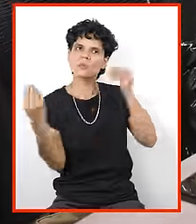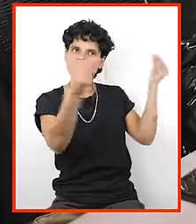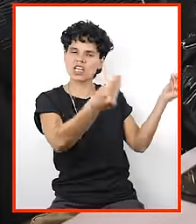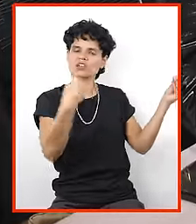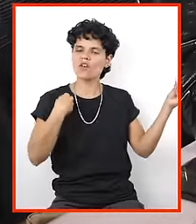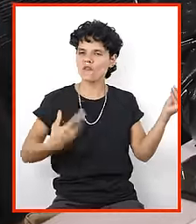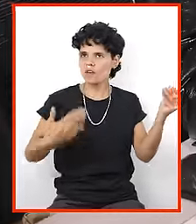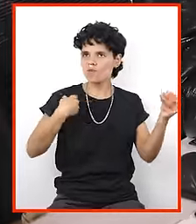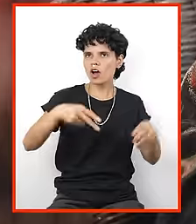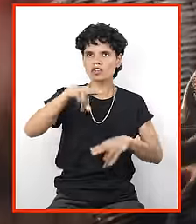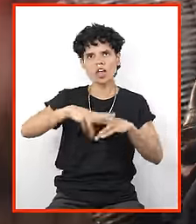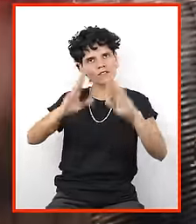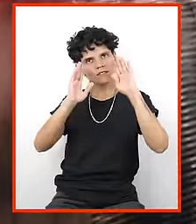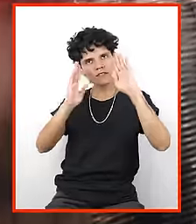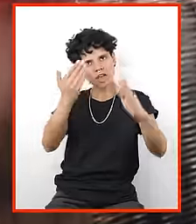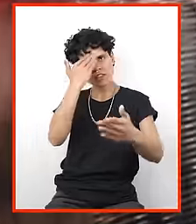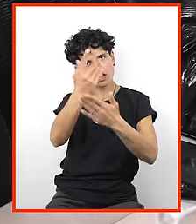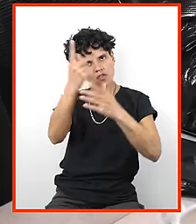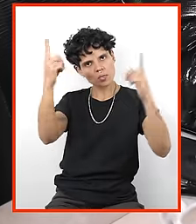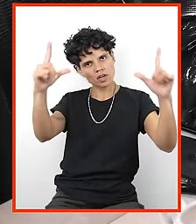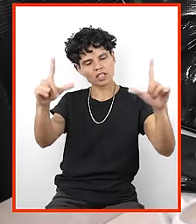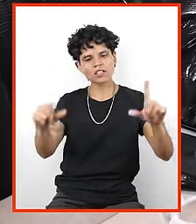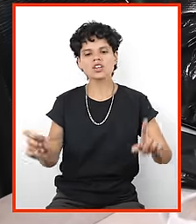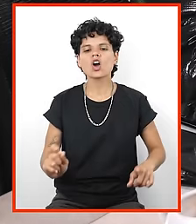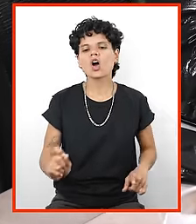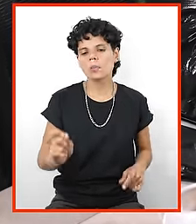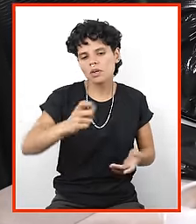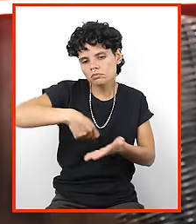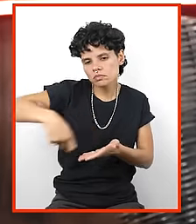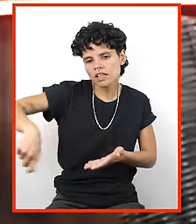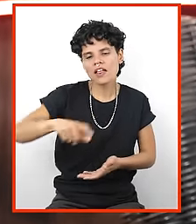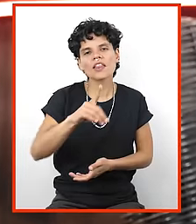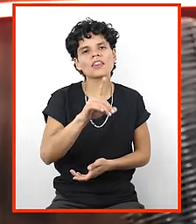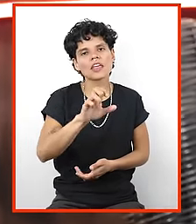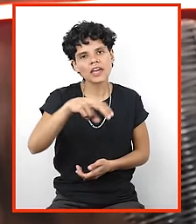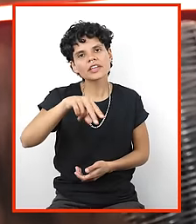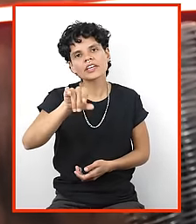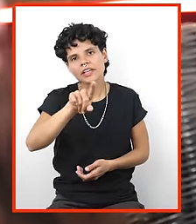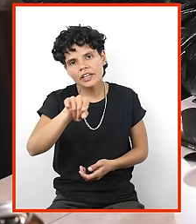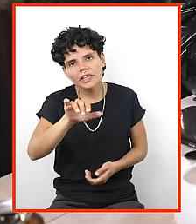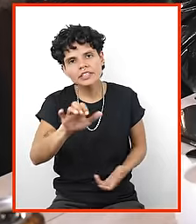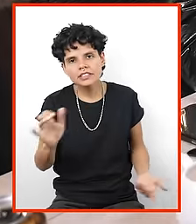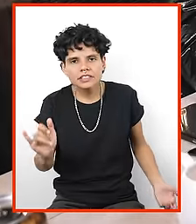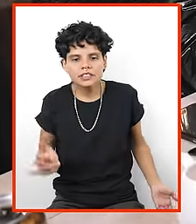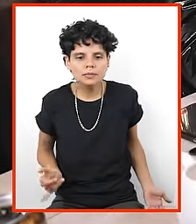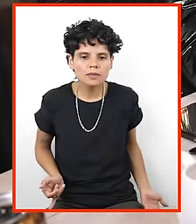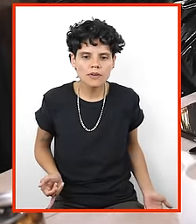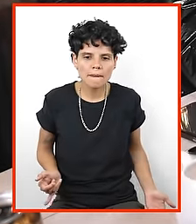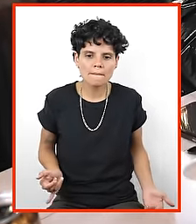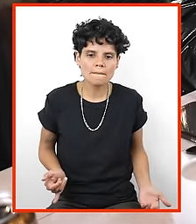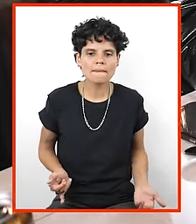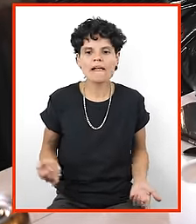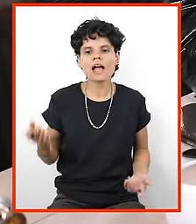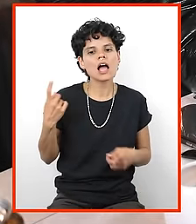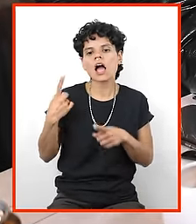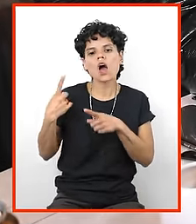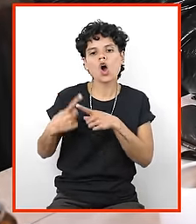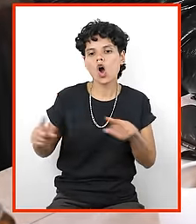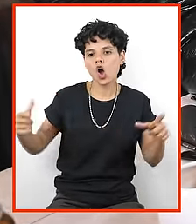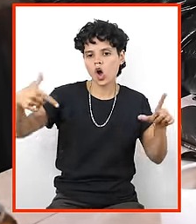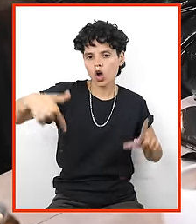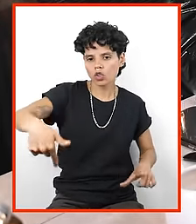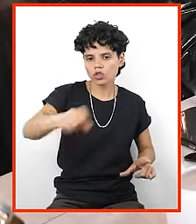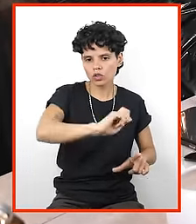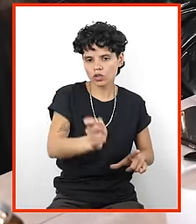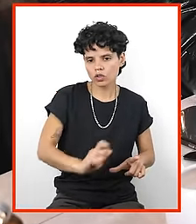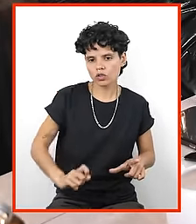dormir con él frente a mí. ¿Pero qué pongo acá? No, ponle Denis. ¿O eso al final ponle del programa? Denis, no, ponle Denis, no. Ese otro.